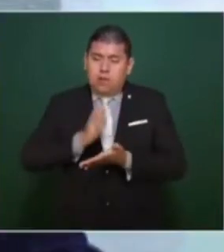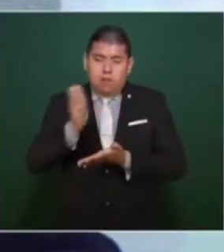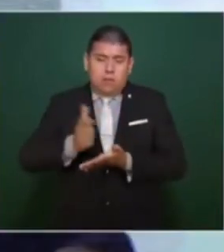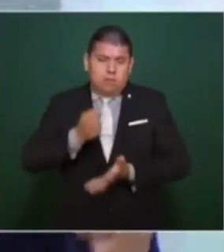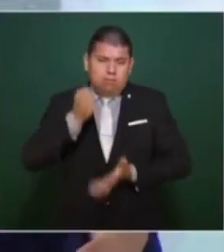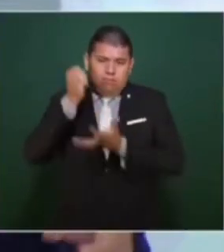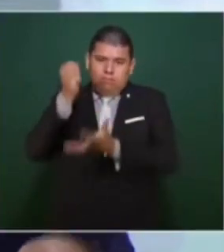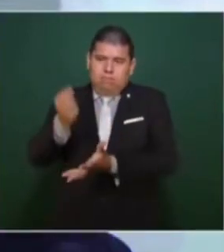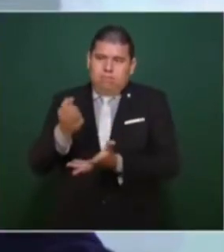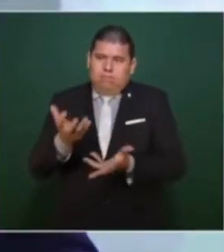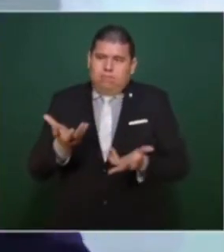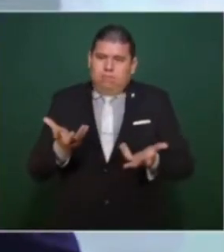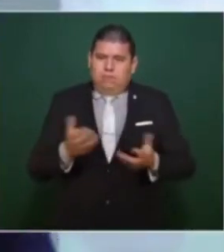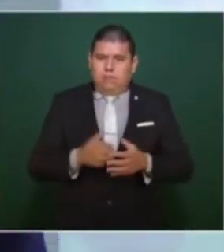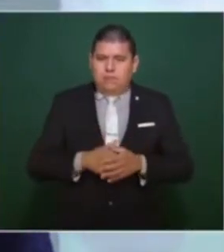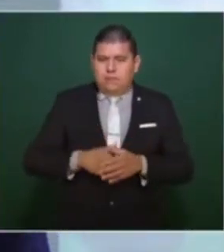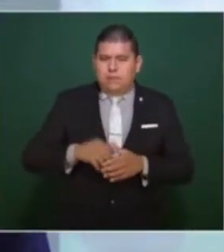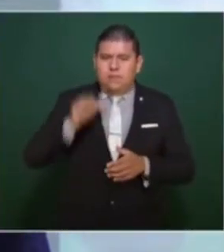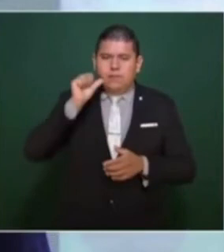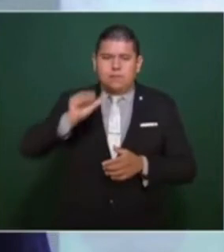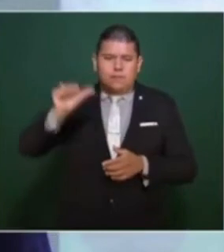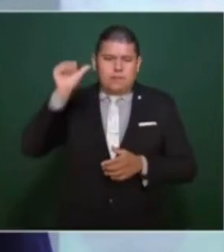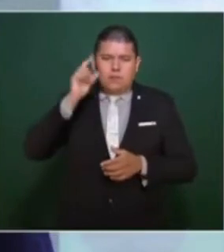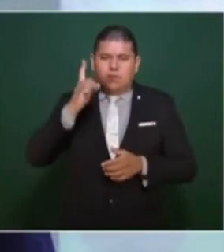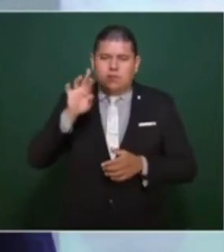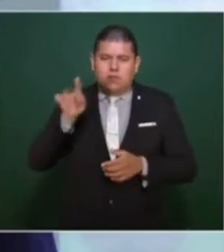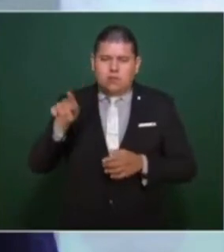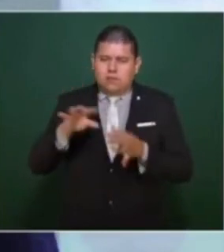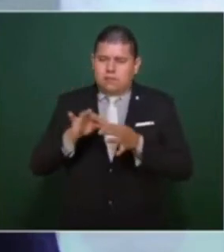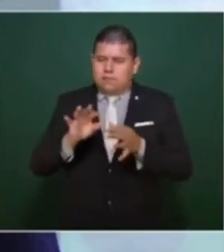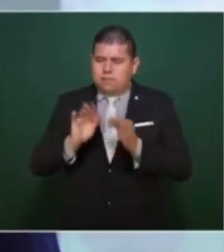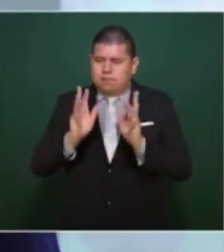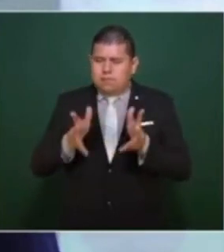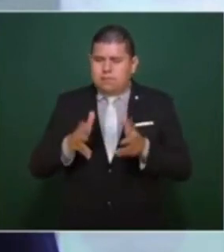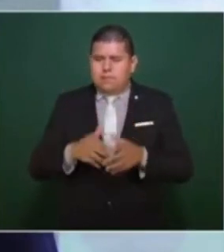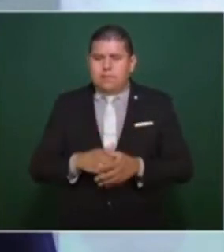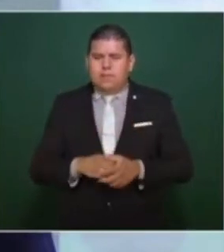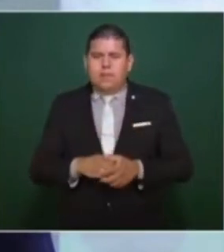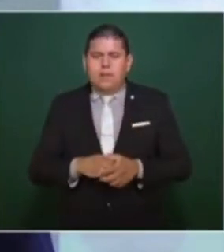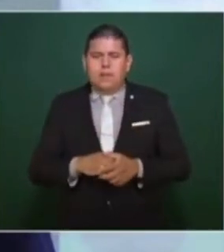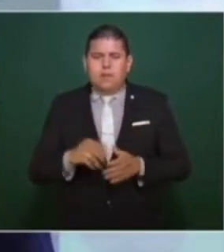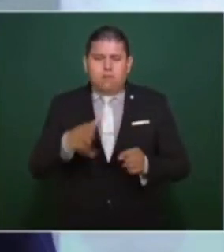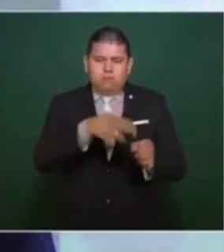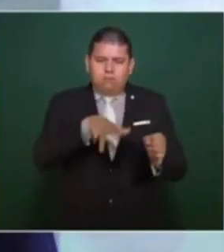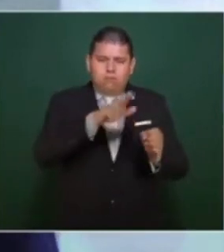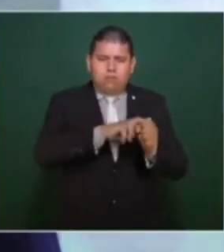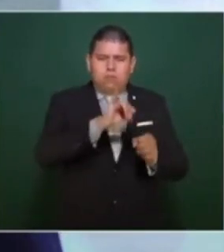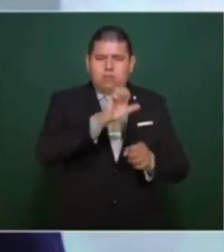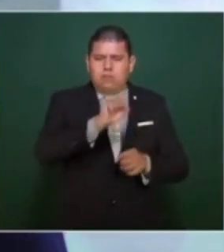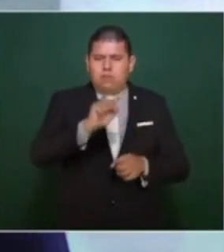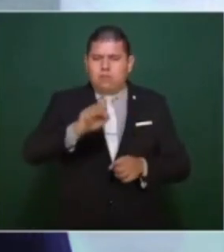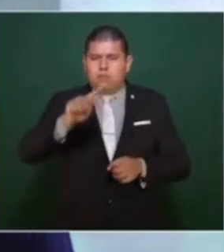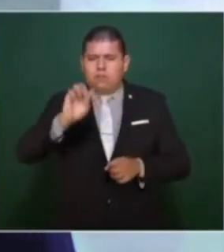poco lo que planteó también ayer el doctor de un hospital del ISSSTE